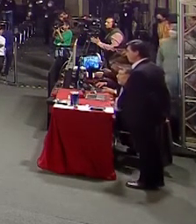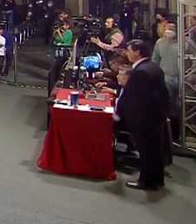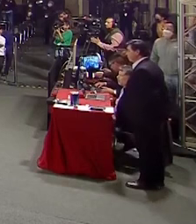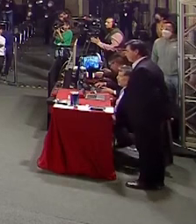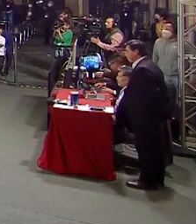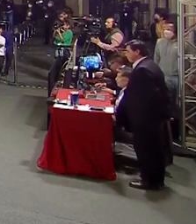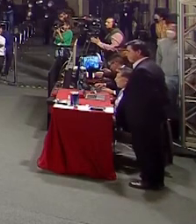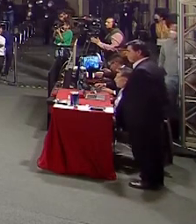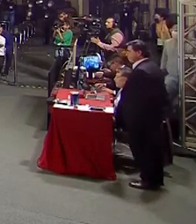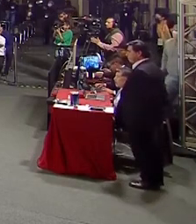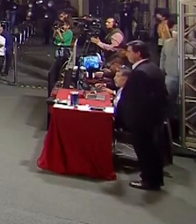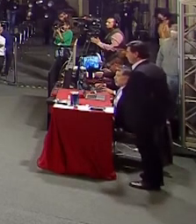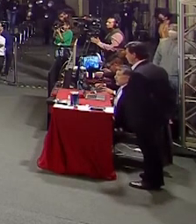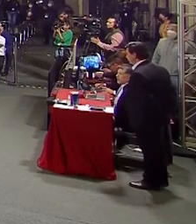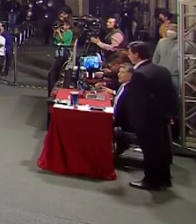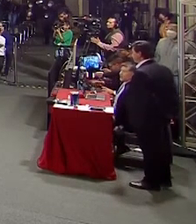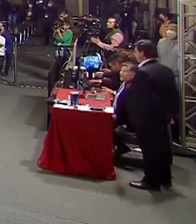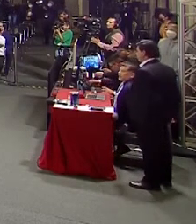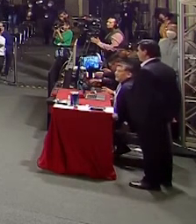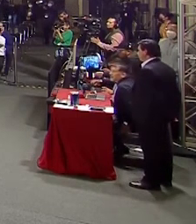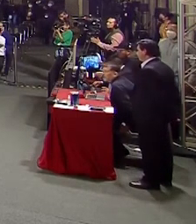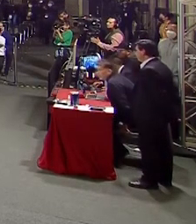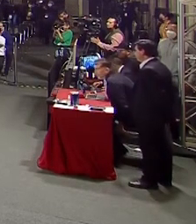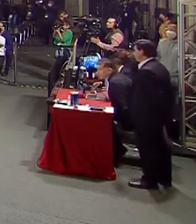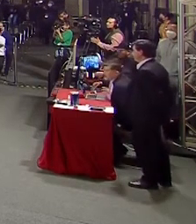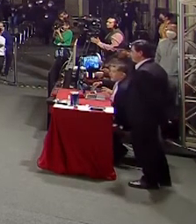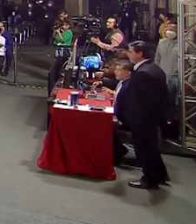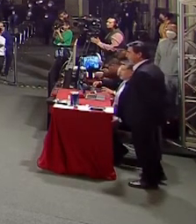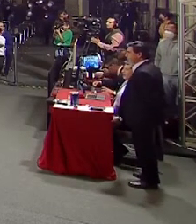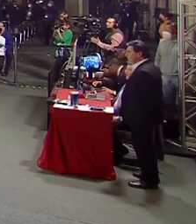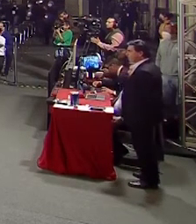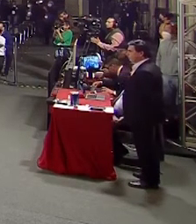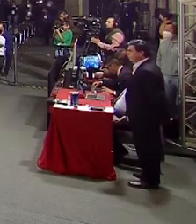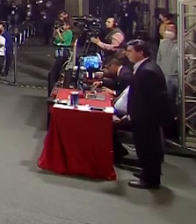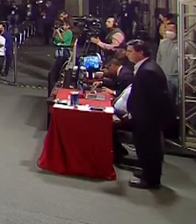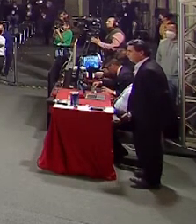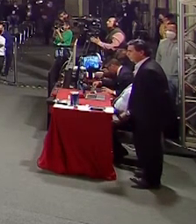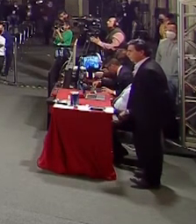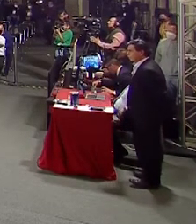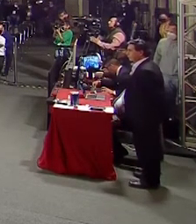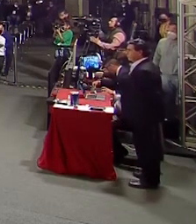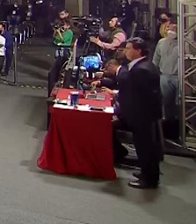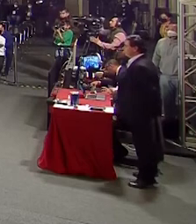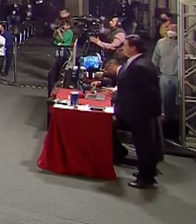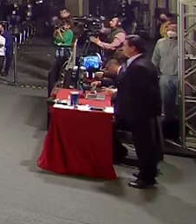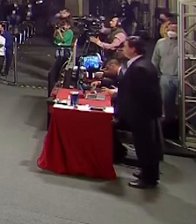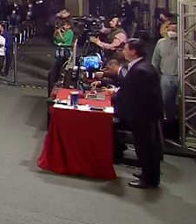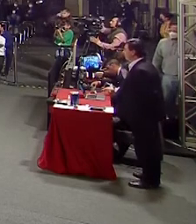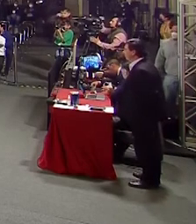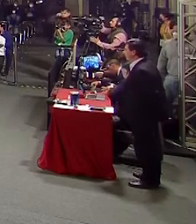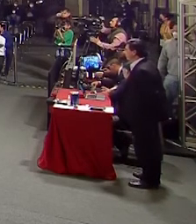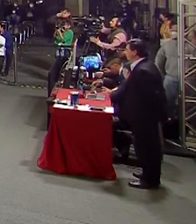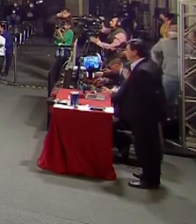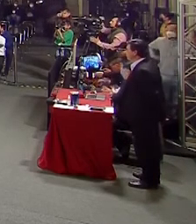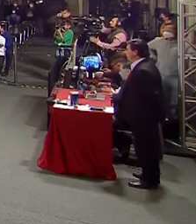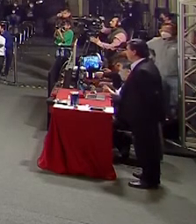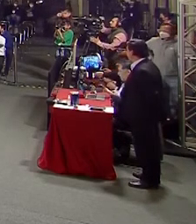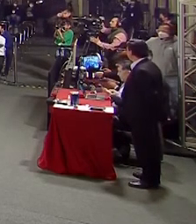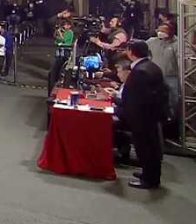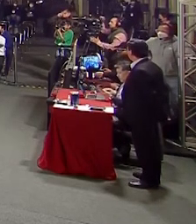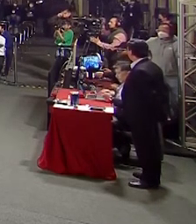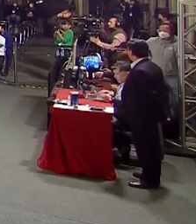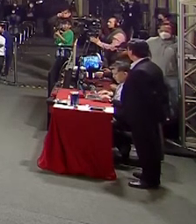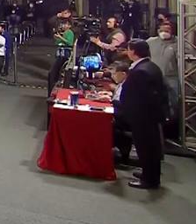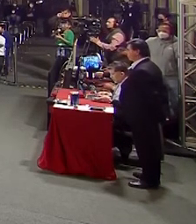primera astronauta mexicana en viajar al espacio exterior.